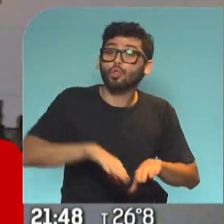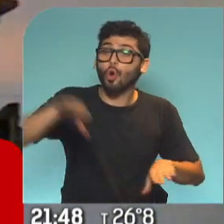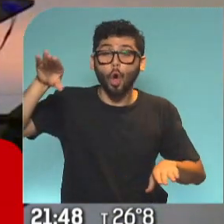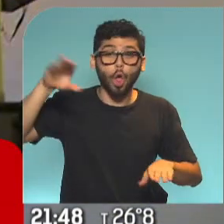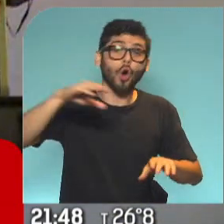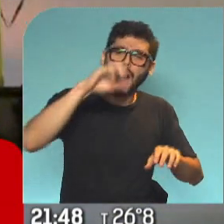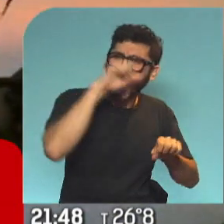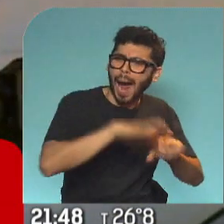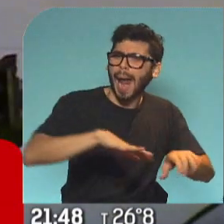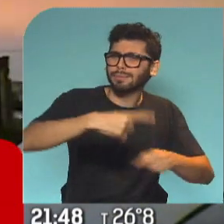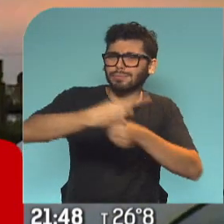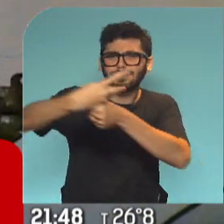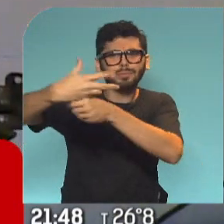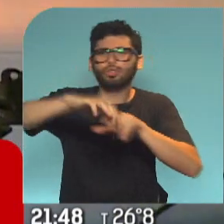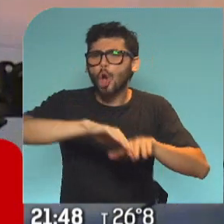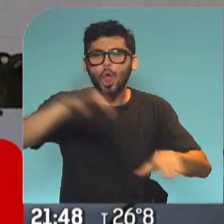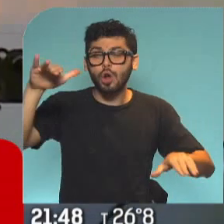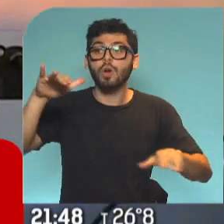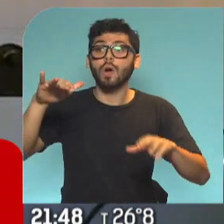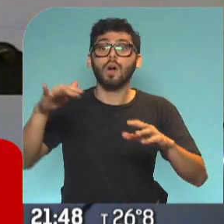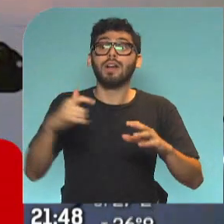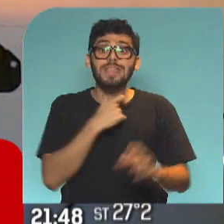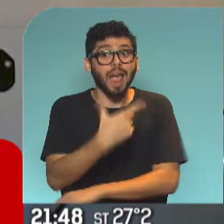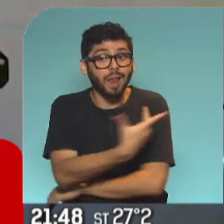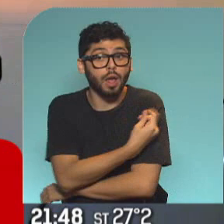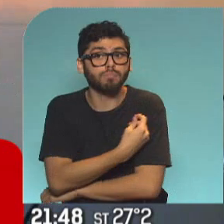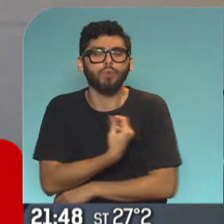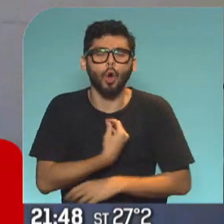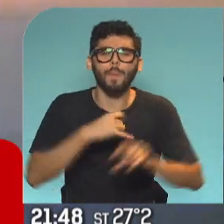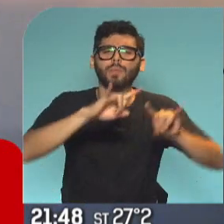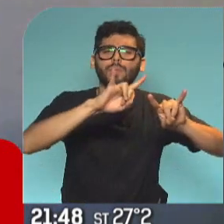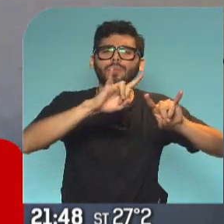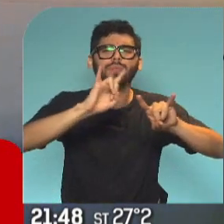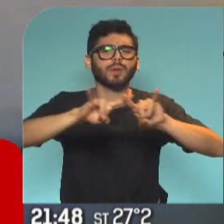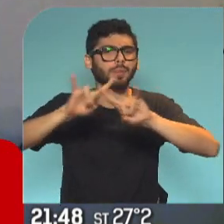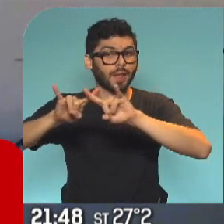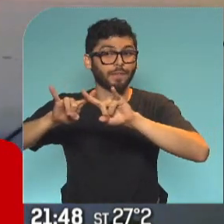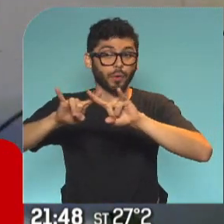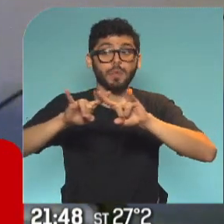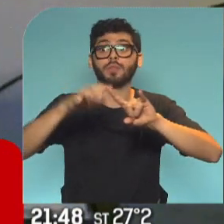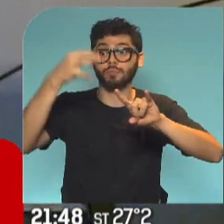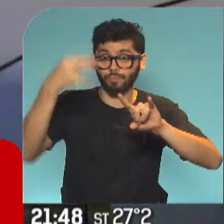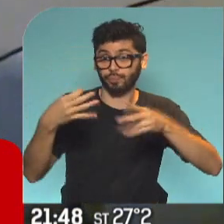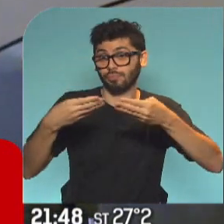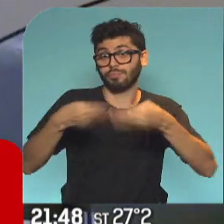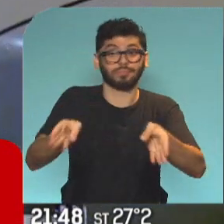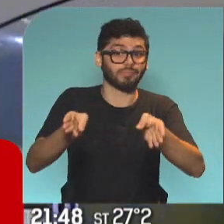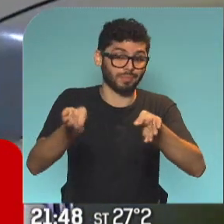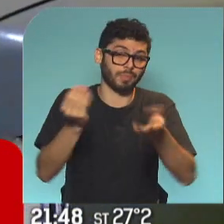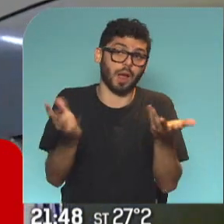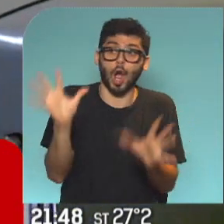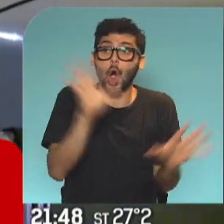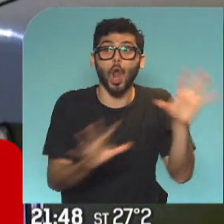las dosis, se pueden registrar en la plataforma online que se ha dispuesto justamente con el fin de organizar